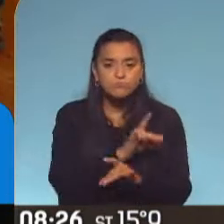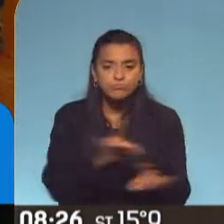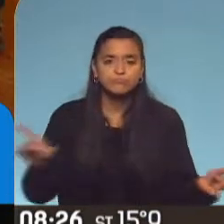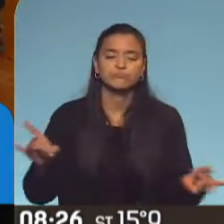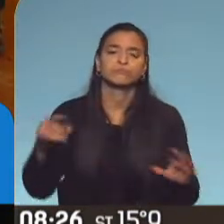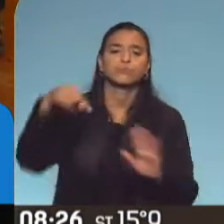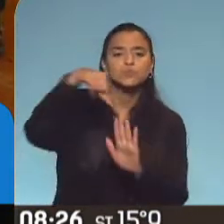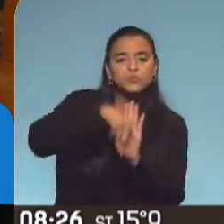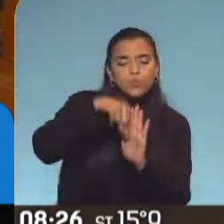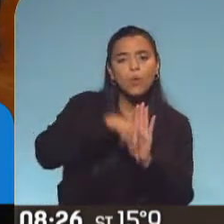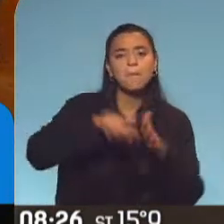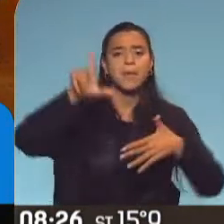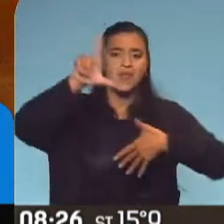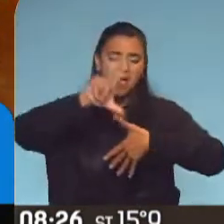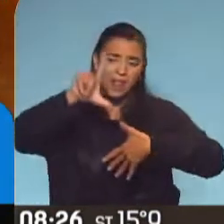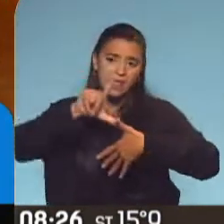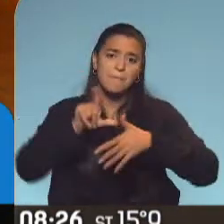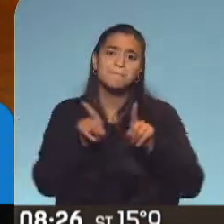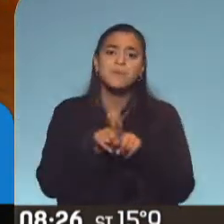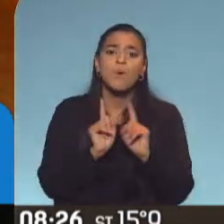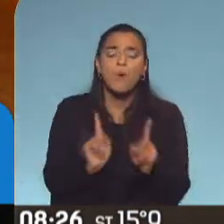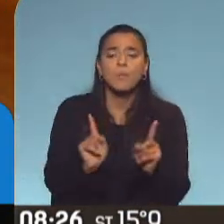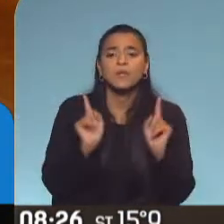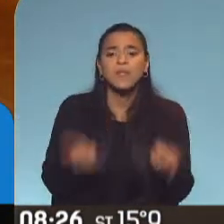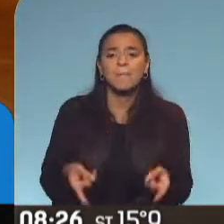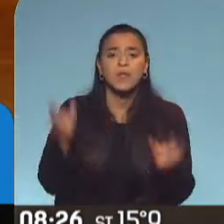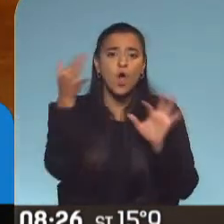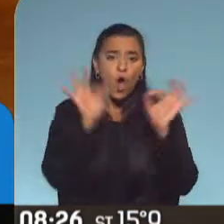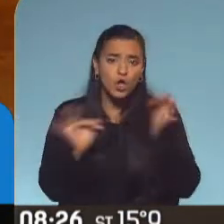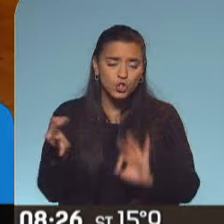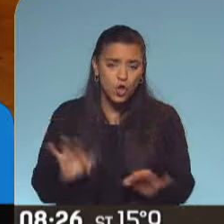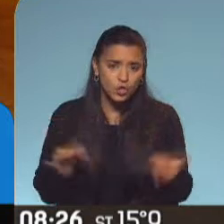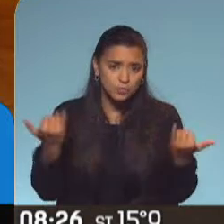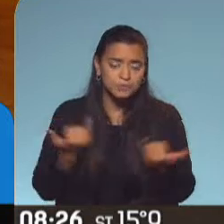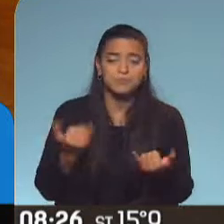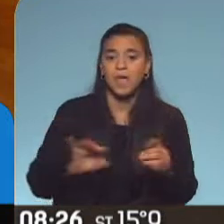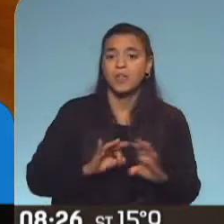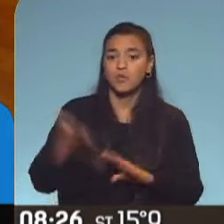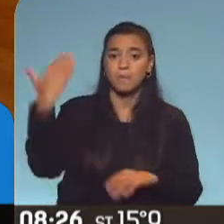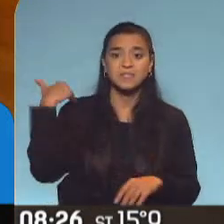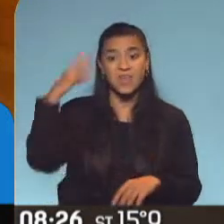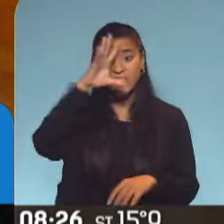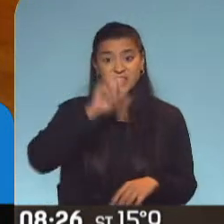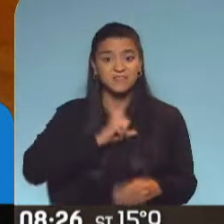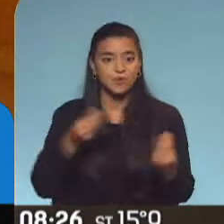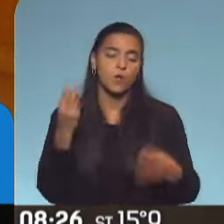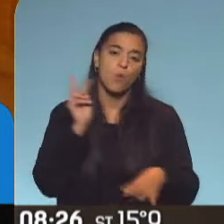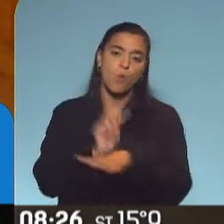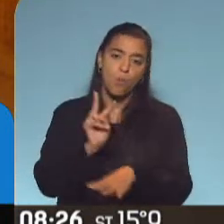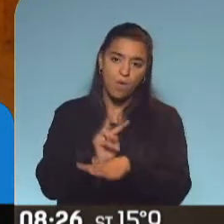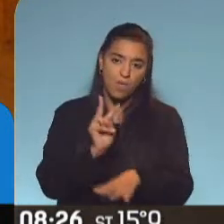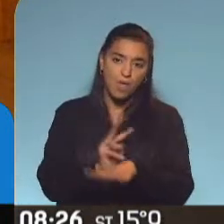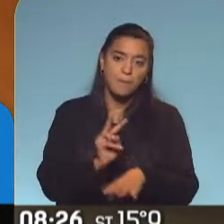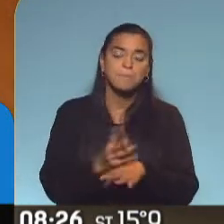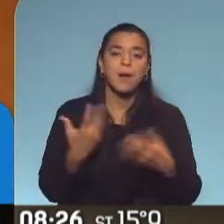hemisferio sur, en América Latina, y al mismo tiempo porque ya estamos en otoño. Como el año pasado el desafío que teníamos era cuidarnos